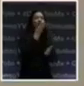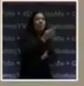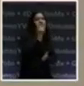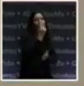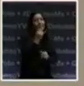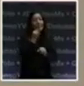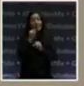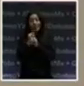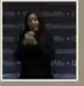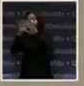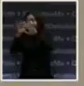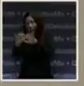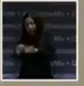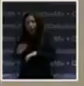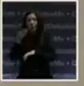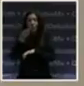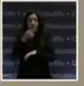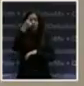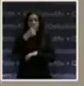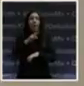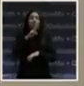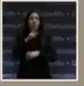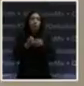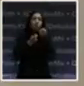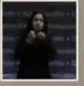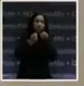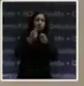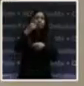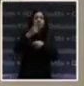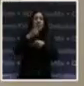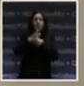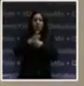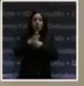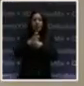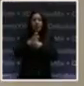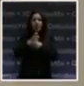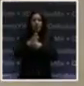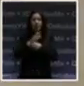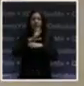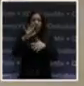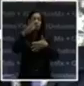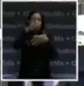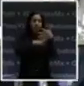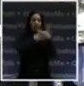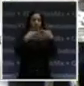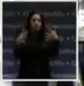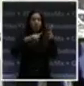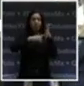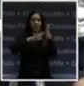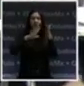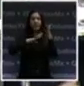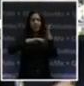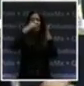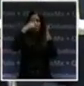internet. Para la mejora regulatoria, primero ya tenemos un calendario para llevar a